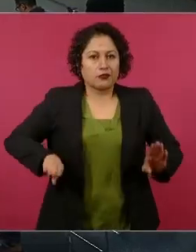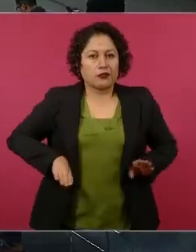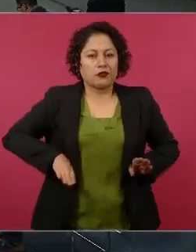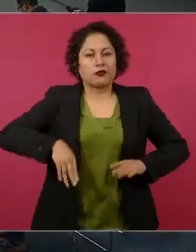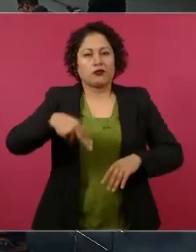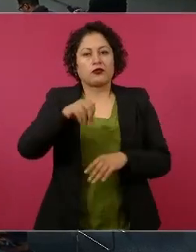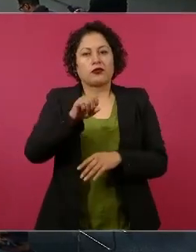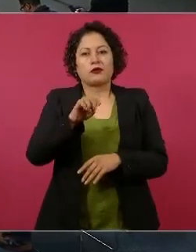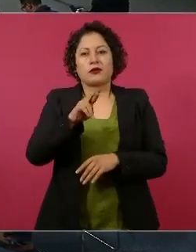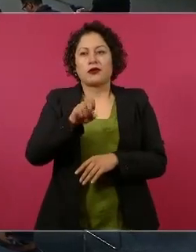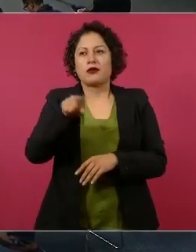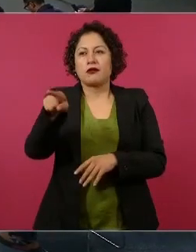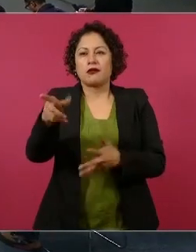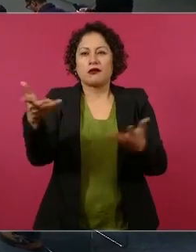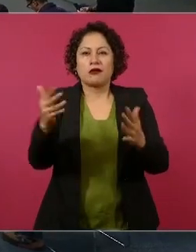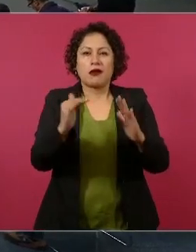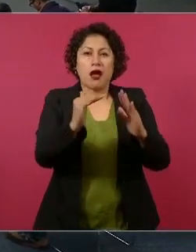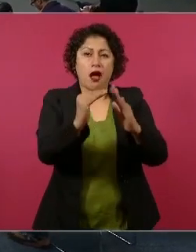como arroz